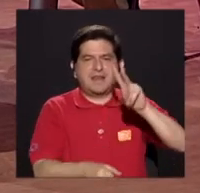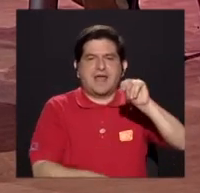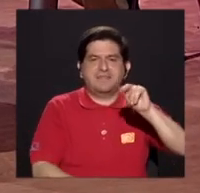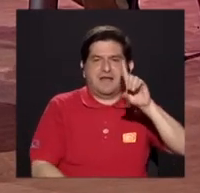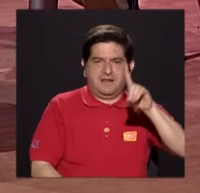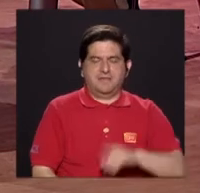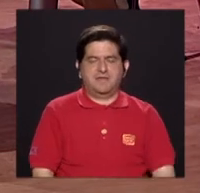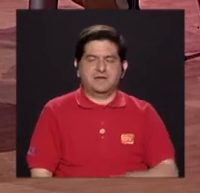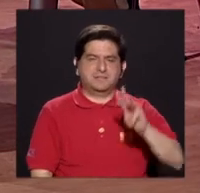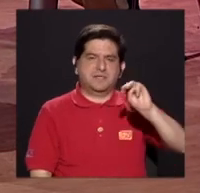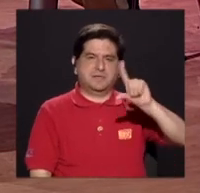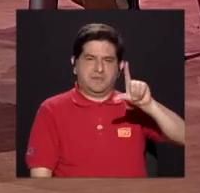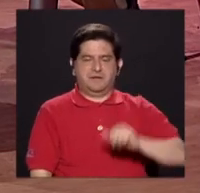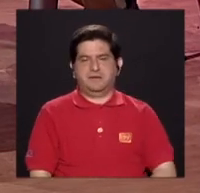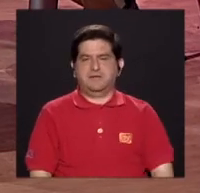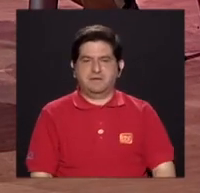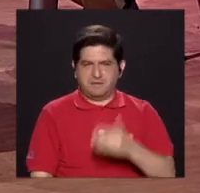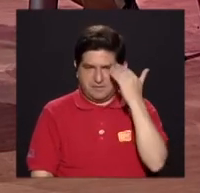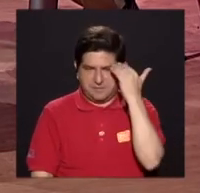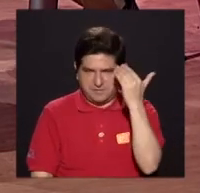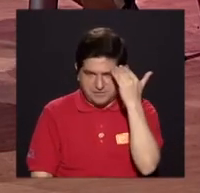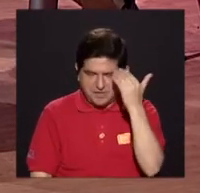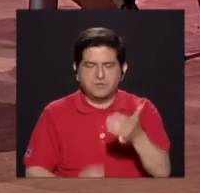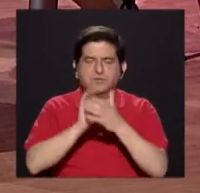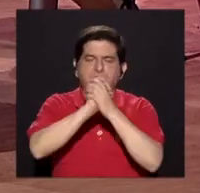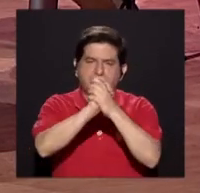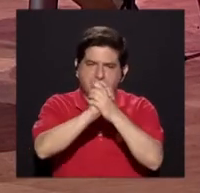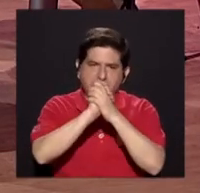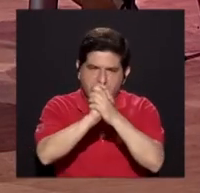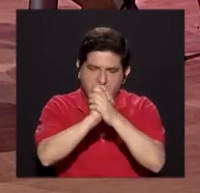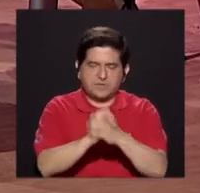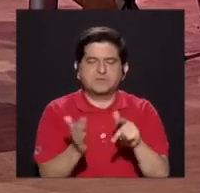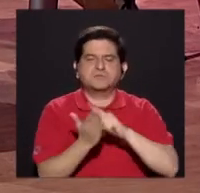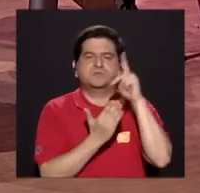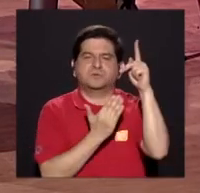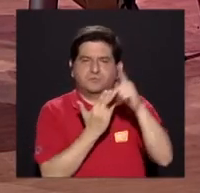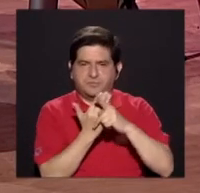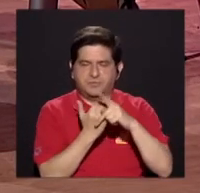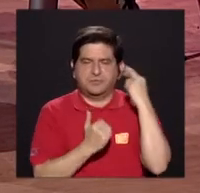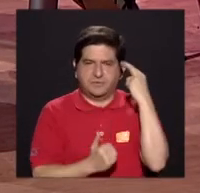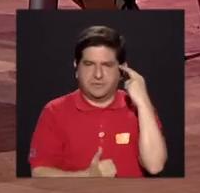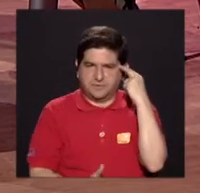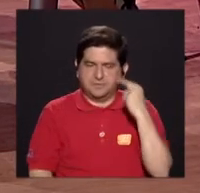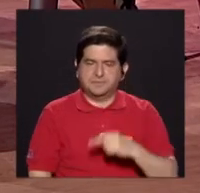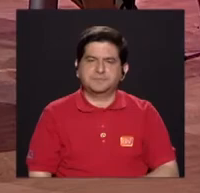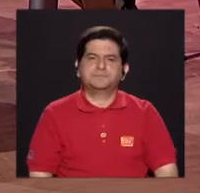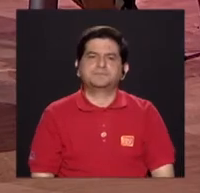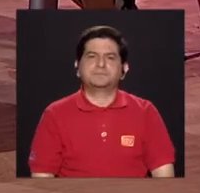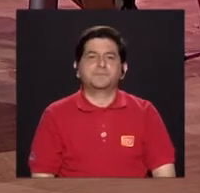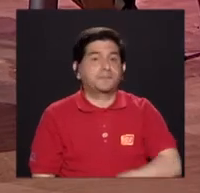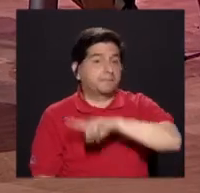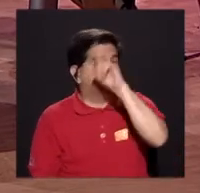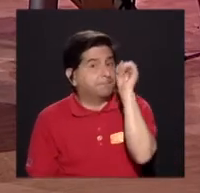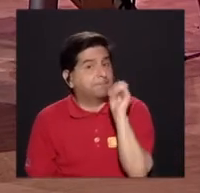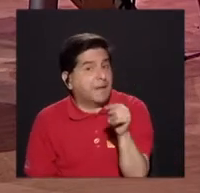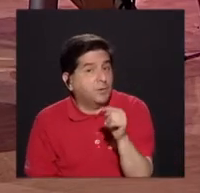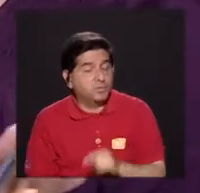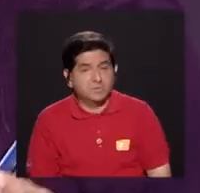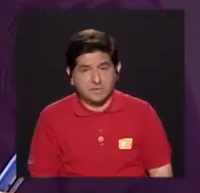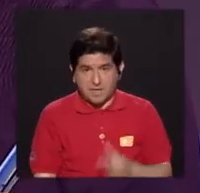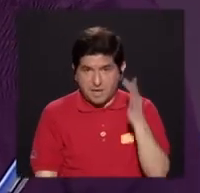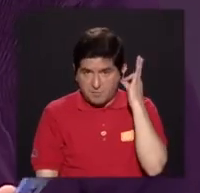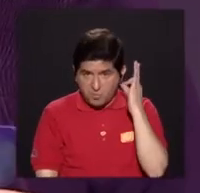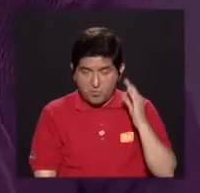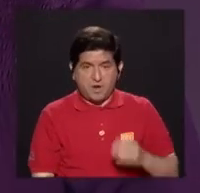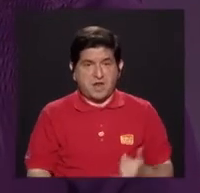Díaz del Movimiento Libertario. Saludos y felicitaciones por el programa. Pregunta, entonces las mujeres si van tarde ya